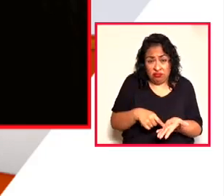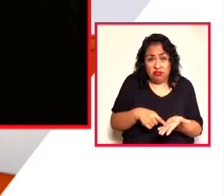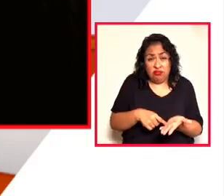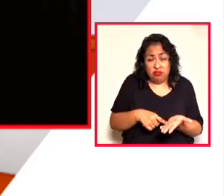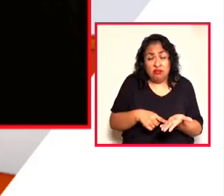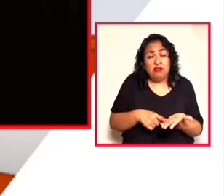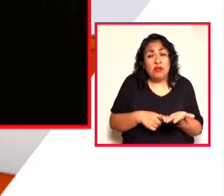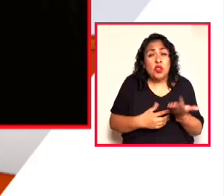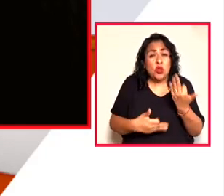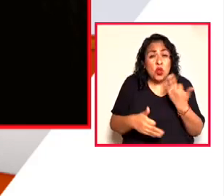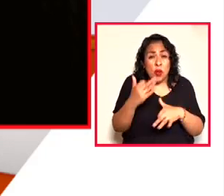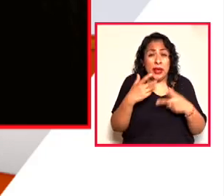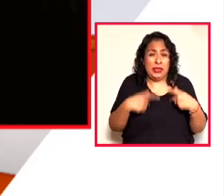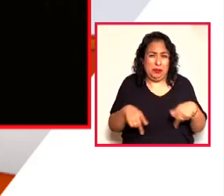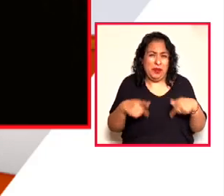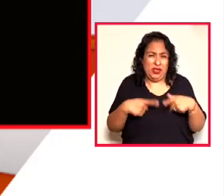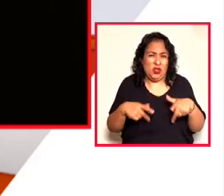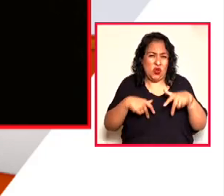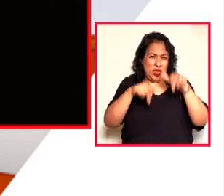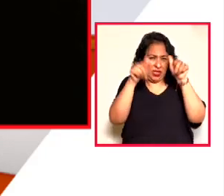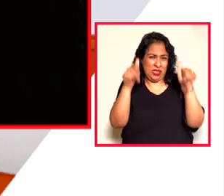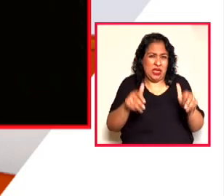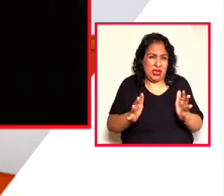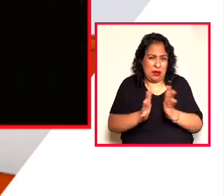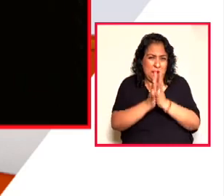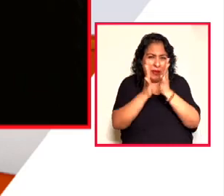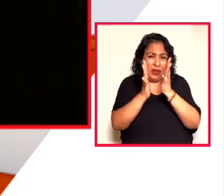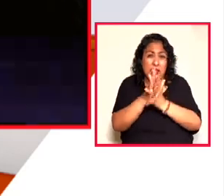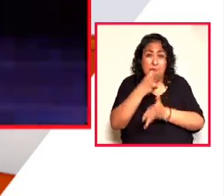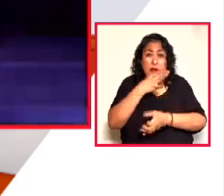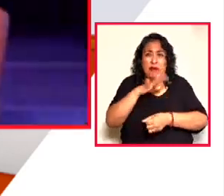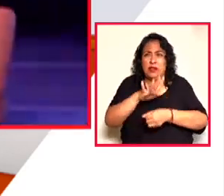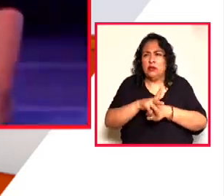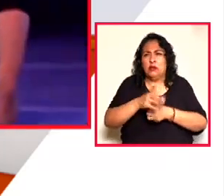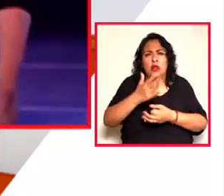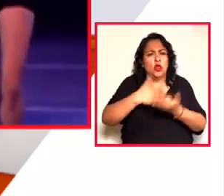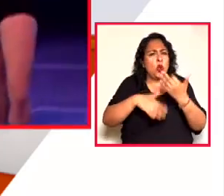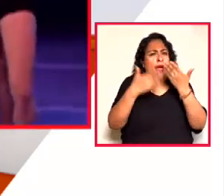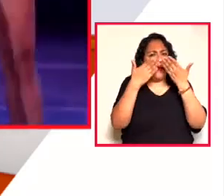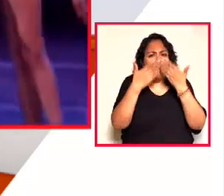todos los artistas que están participando en ese festival son muy abiertos